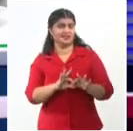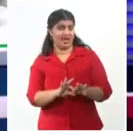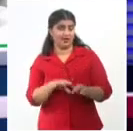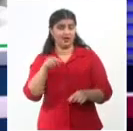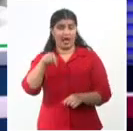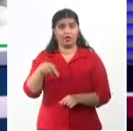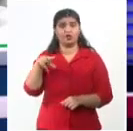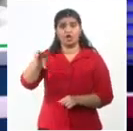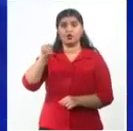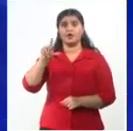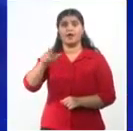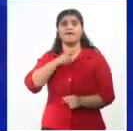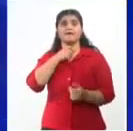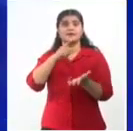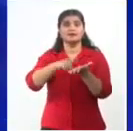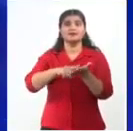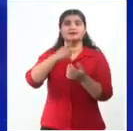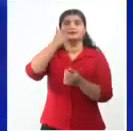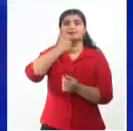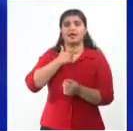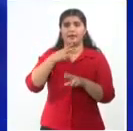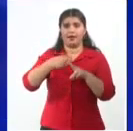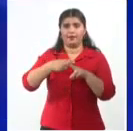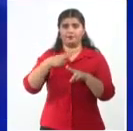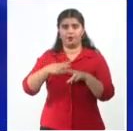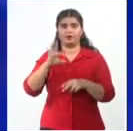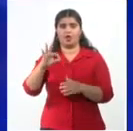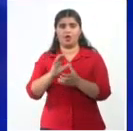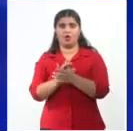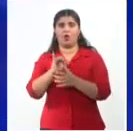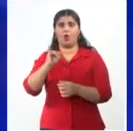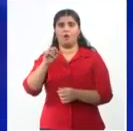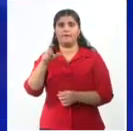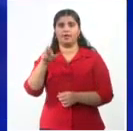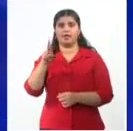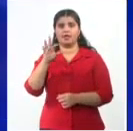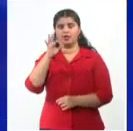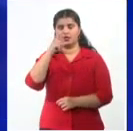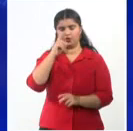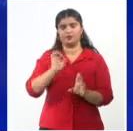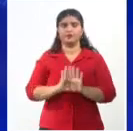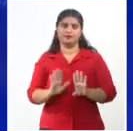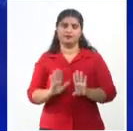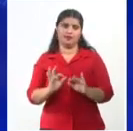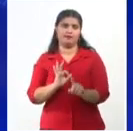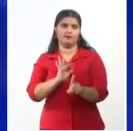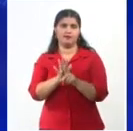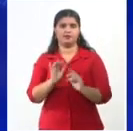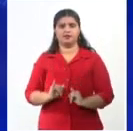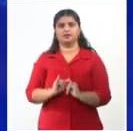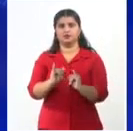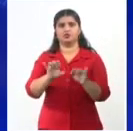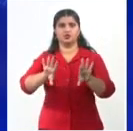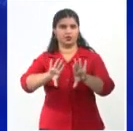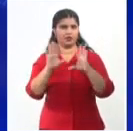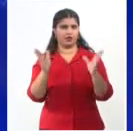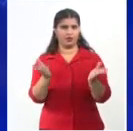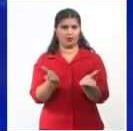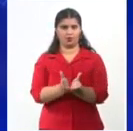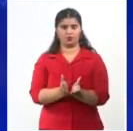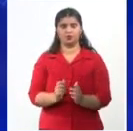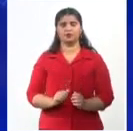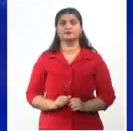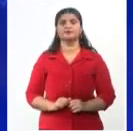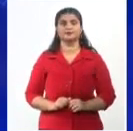para hablarnos del tema, doctor, ya estamos entonces listos con la situación internacional. De todas formas, enfatizando la información